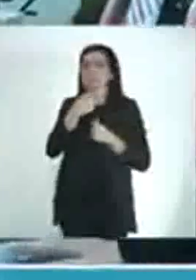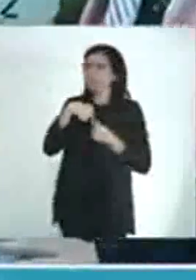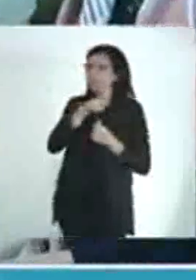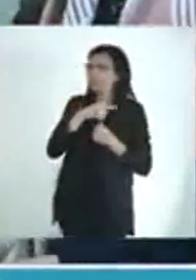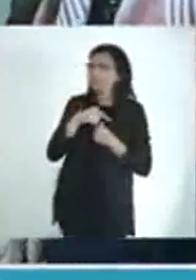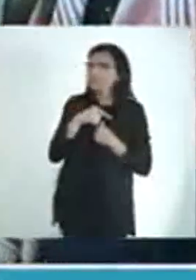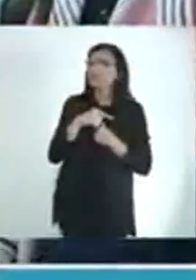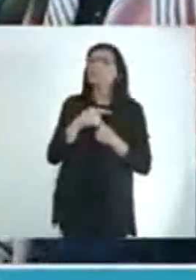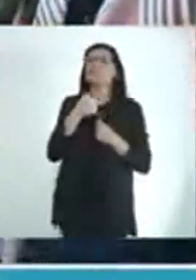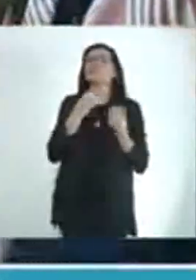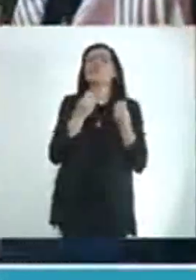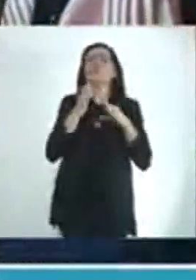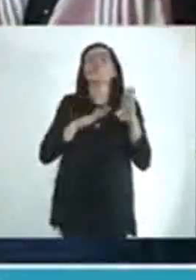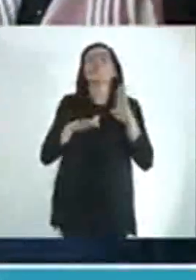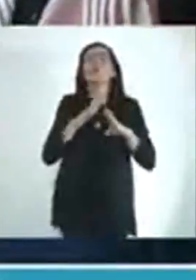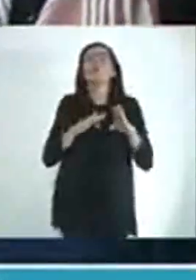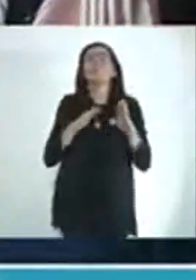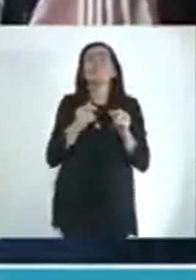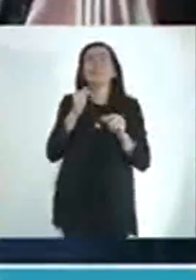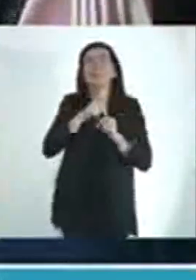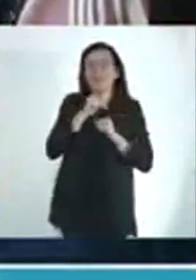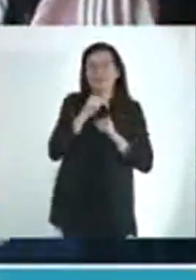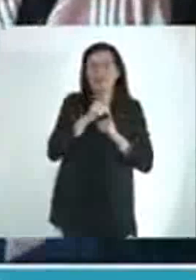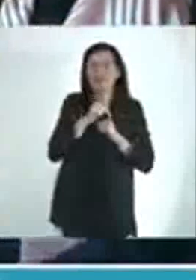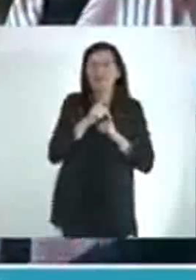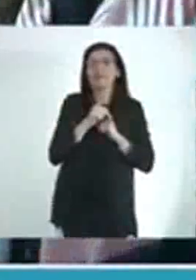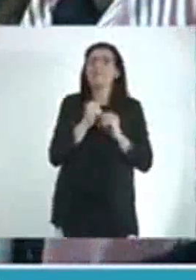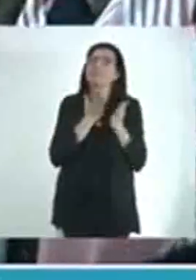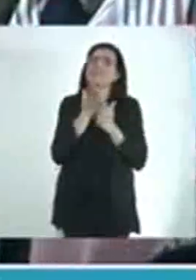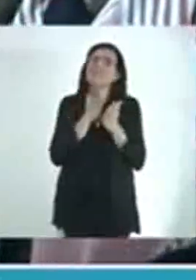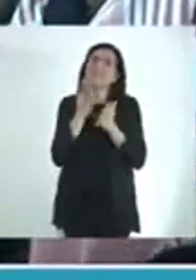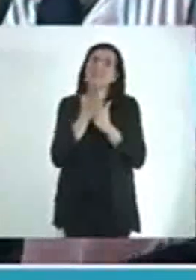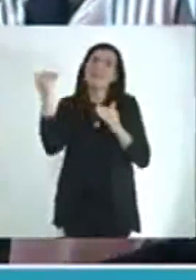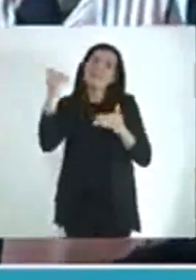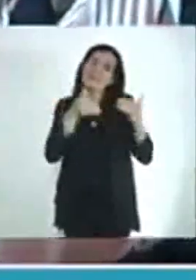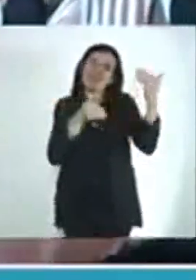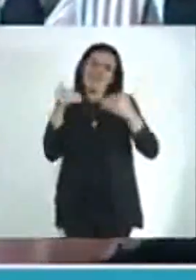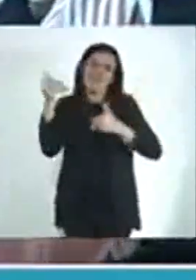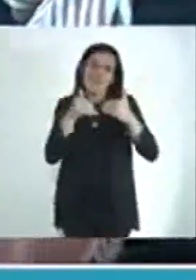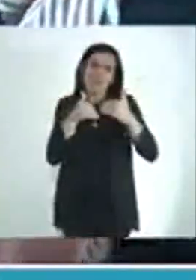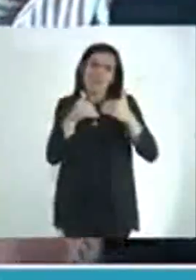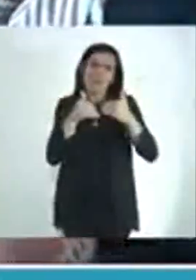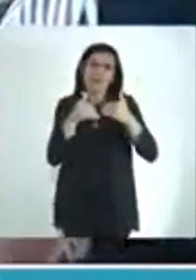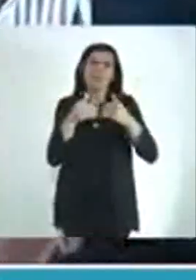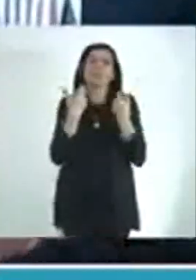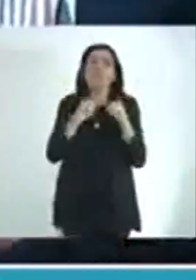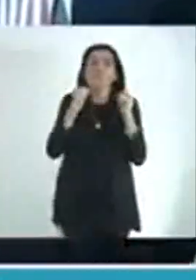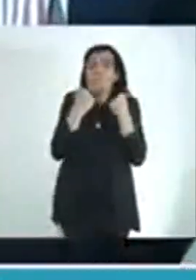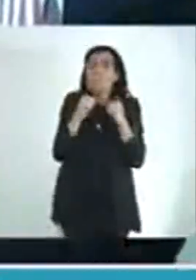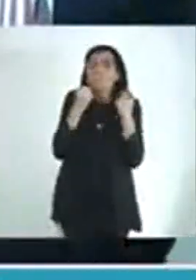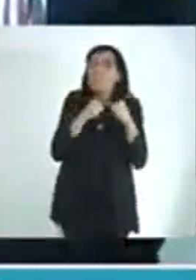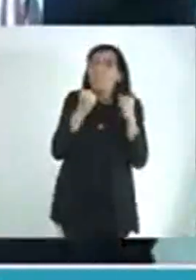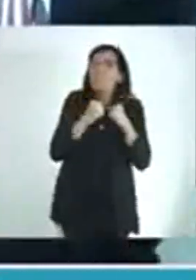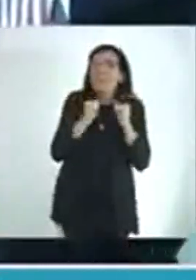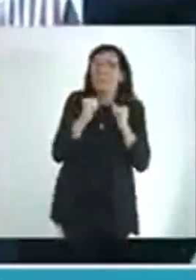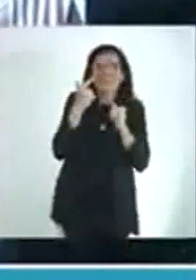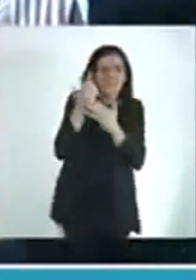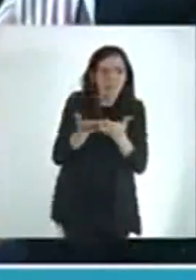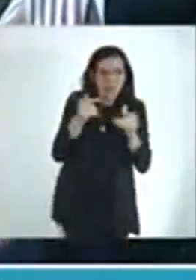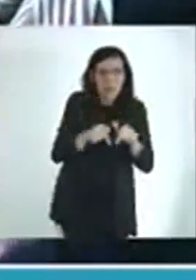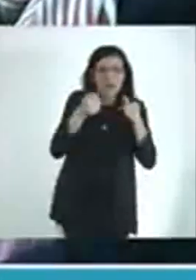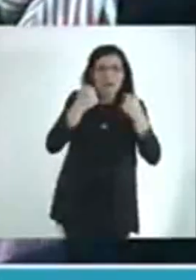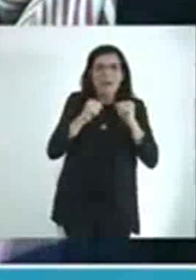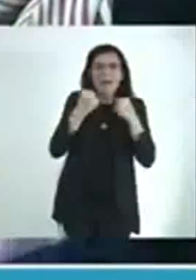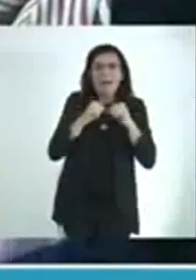el 100% de nuestras capacitaciones en presenciales en general, son todas prácticas.